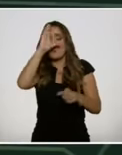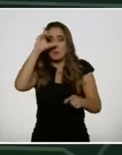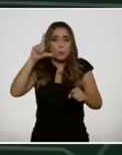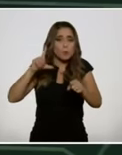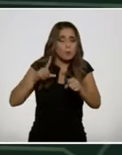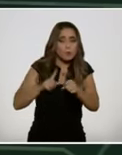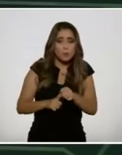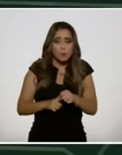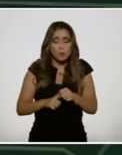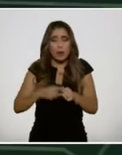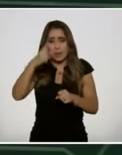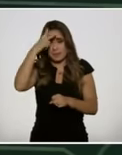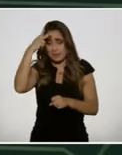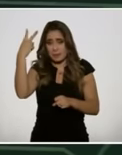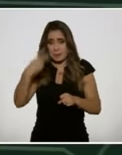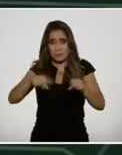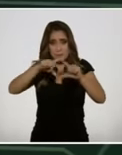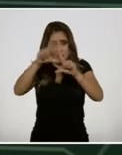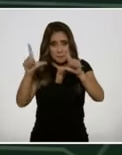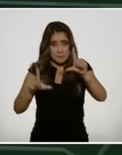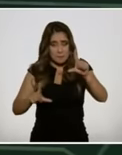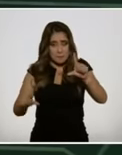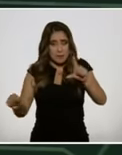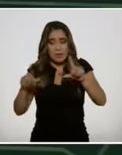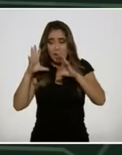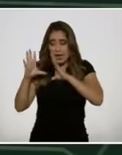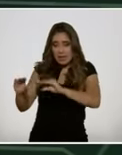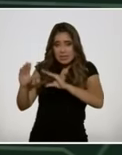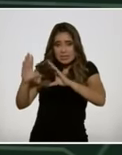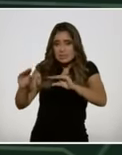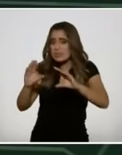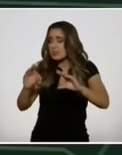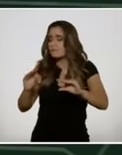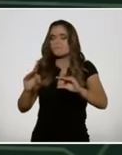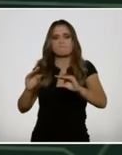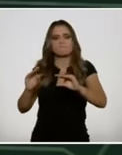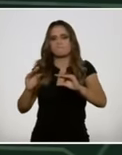la alta cultura en México estaba bajo